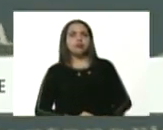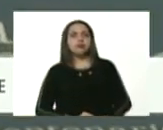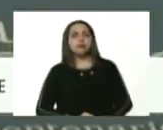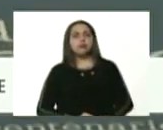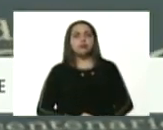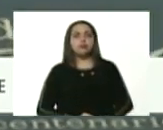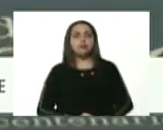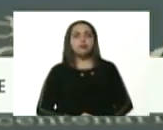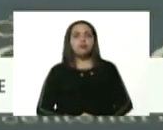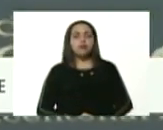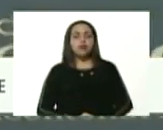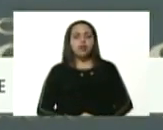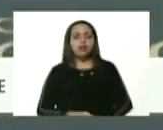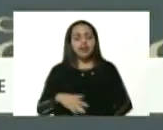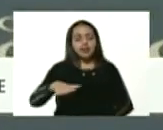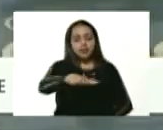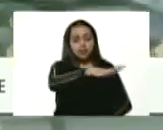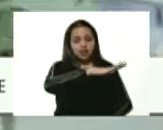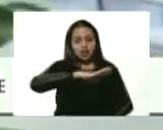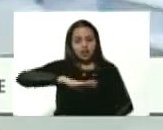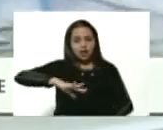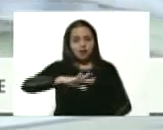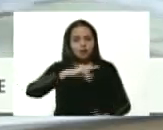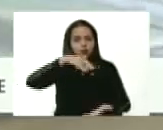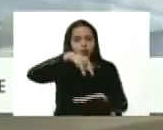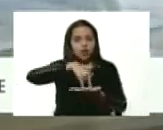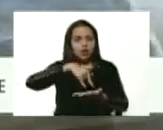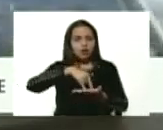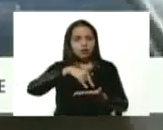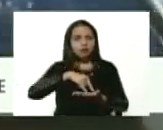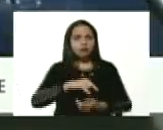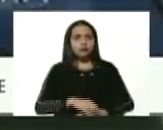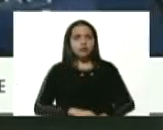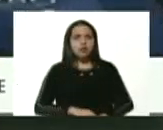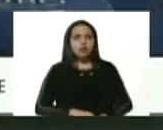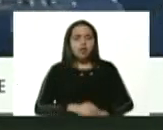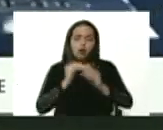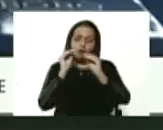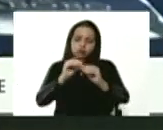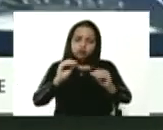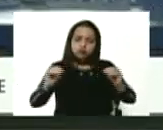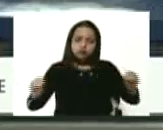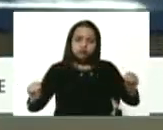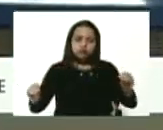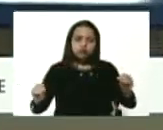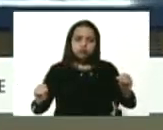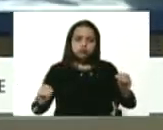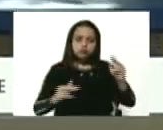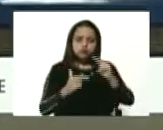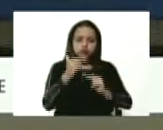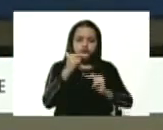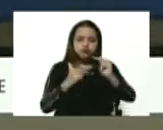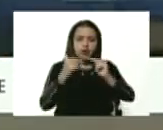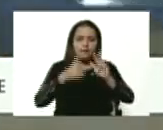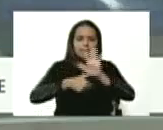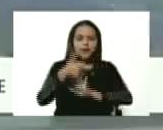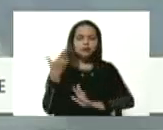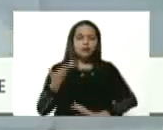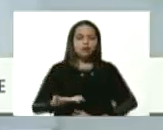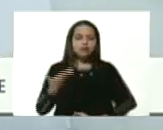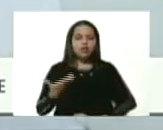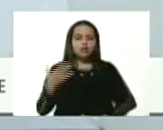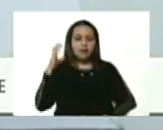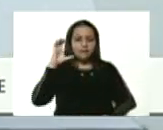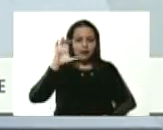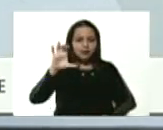del campo de Carabobo. Hemos convocado a los arquitectos más importantes del país y del mundo.